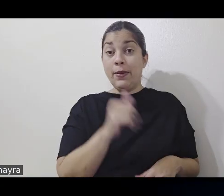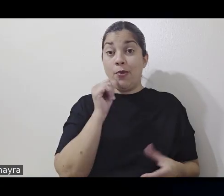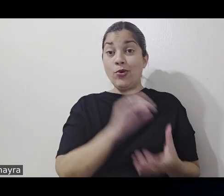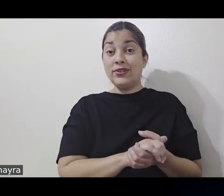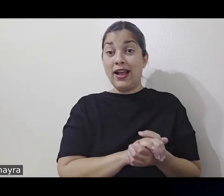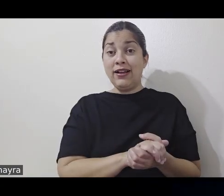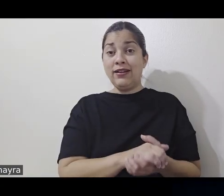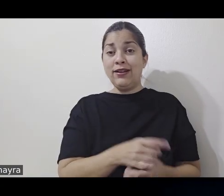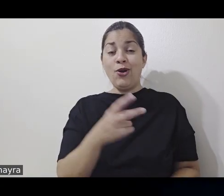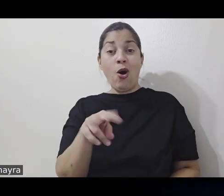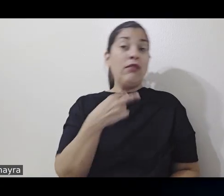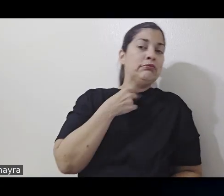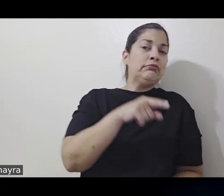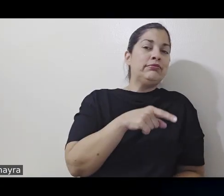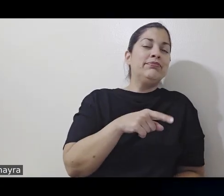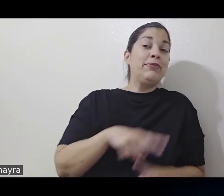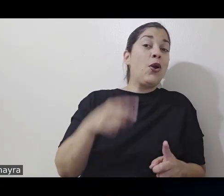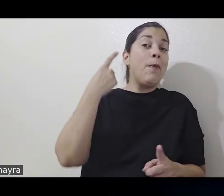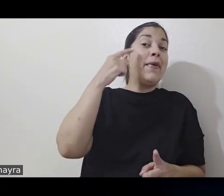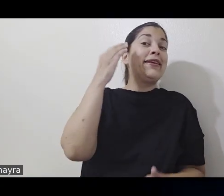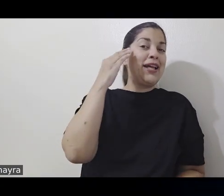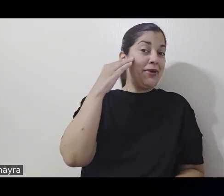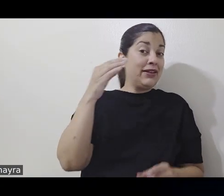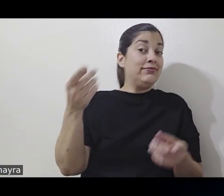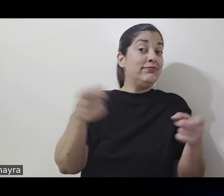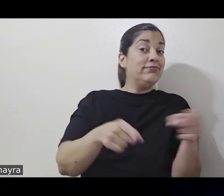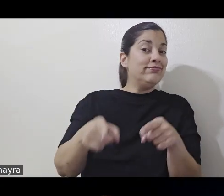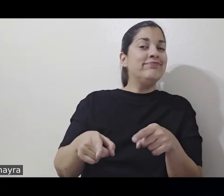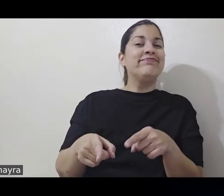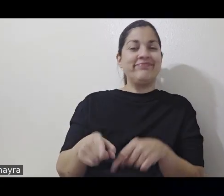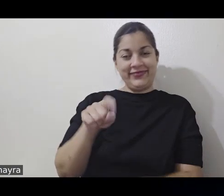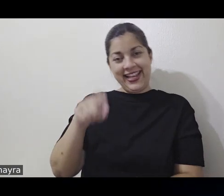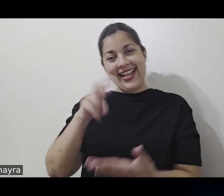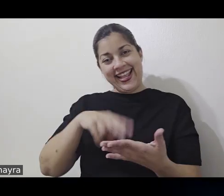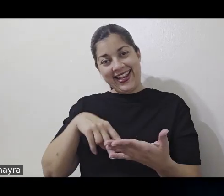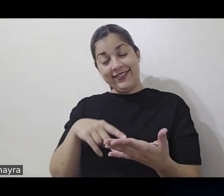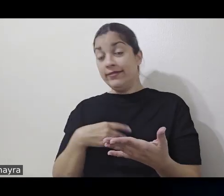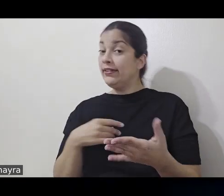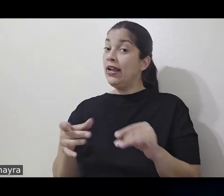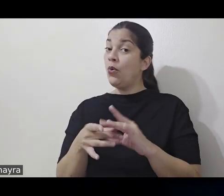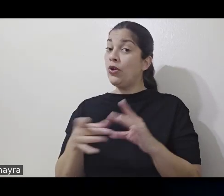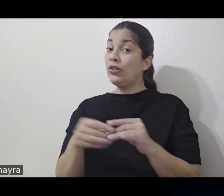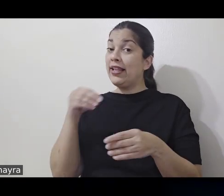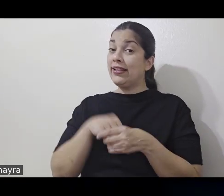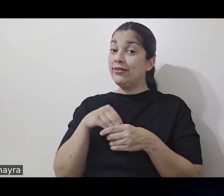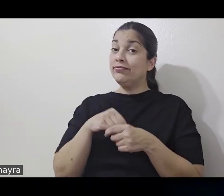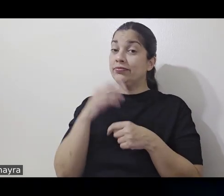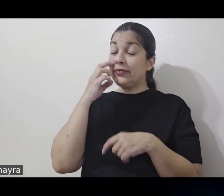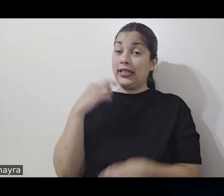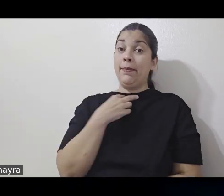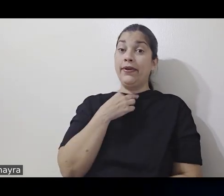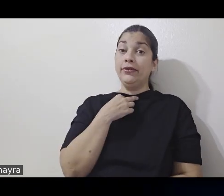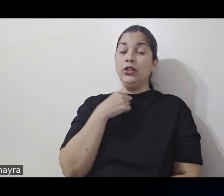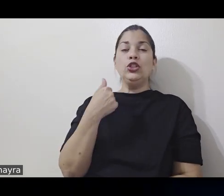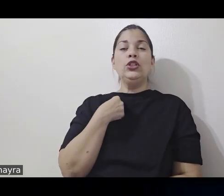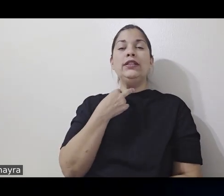Pero para saber lo que pasó, hay que leerlo. No hay que leerlo, pero entonces además el cuento está atrapado dentro de los 24. El cuento yo lo